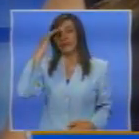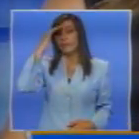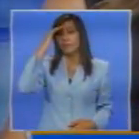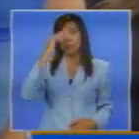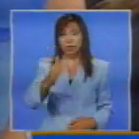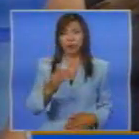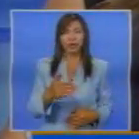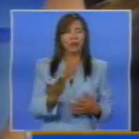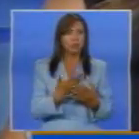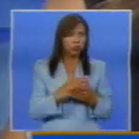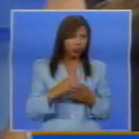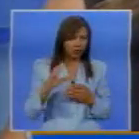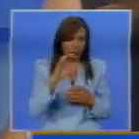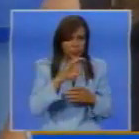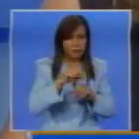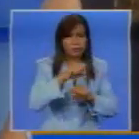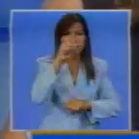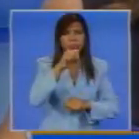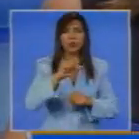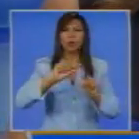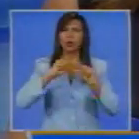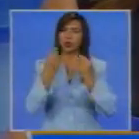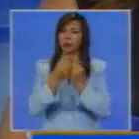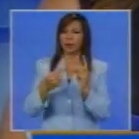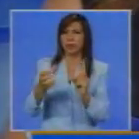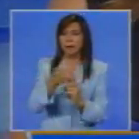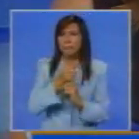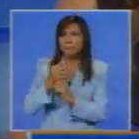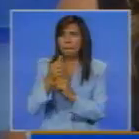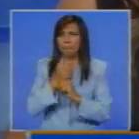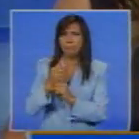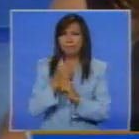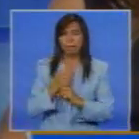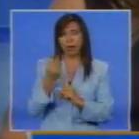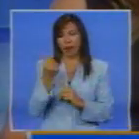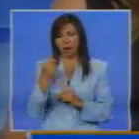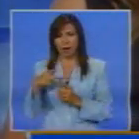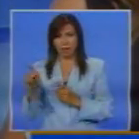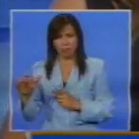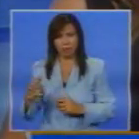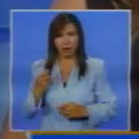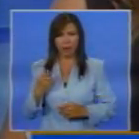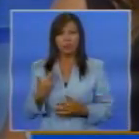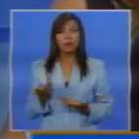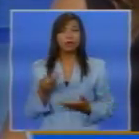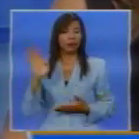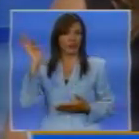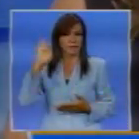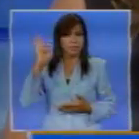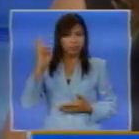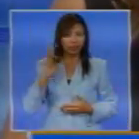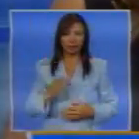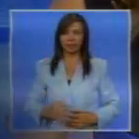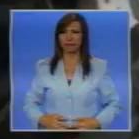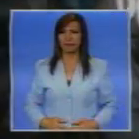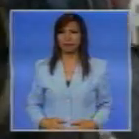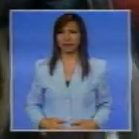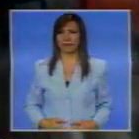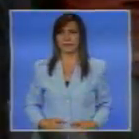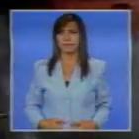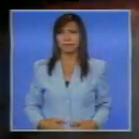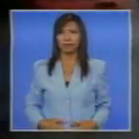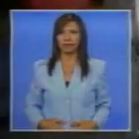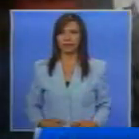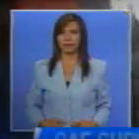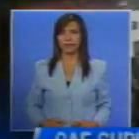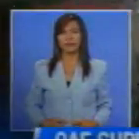una presunta banda de secuestradores que al parecer planificaba un golpe delictivo en Tulcán, provincia del Carchi. Luego